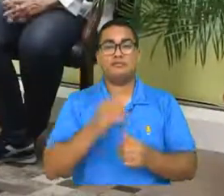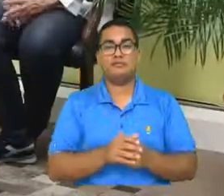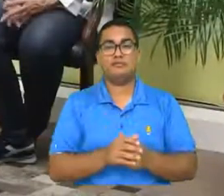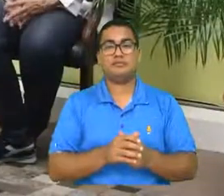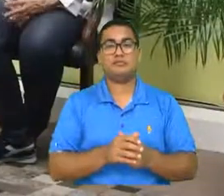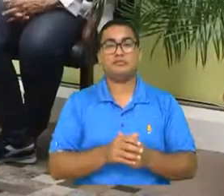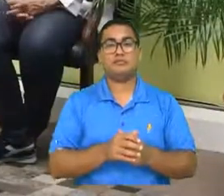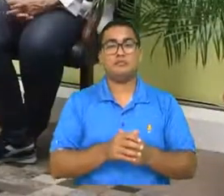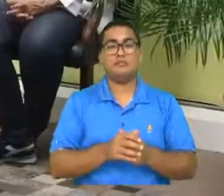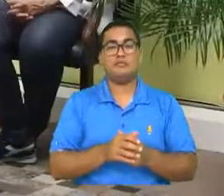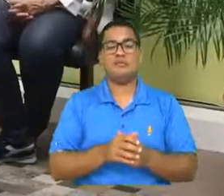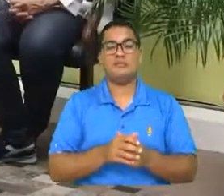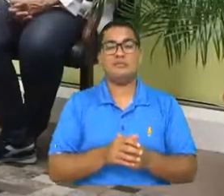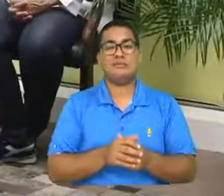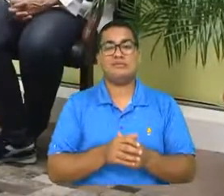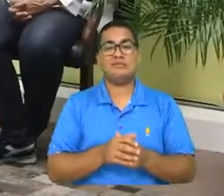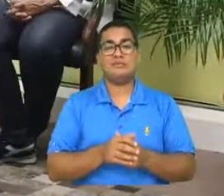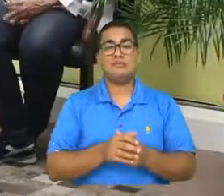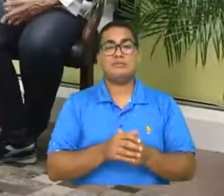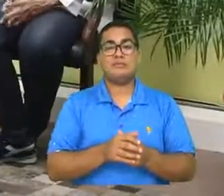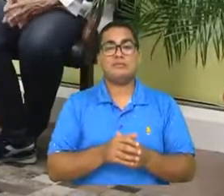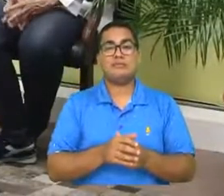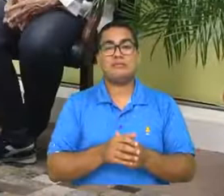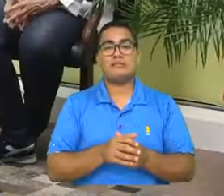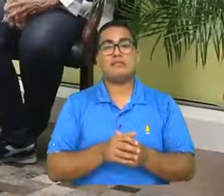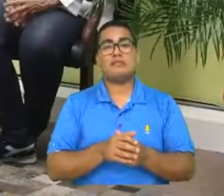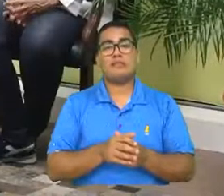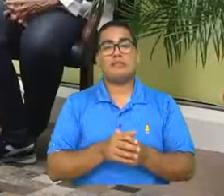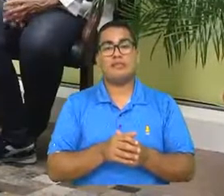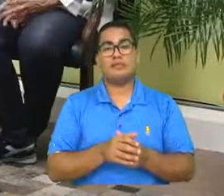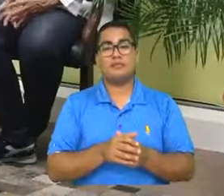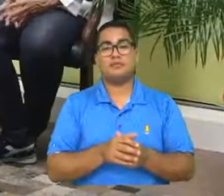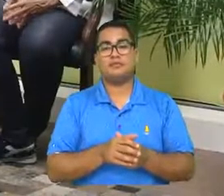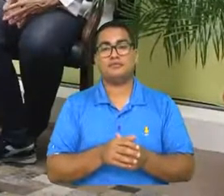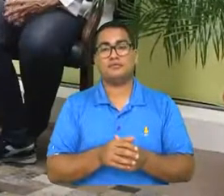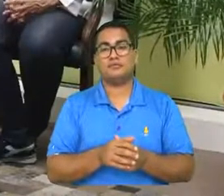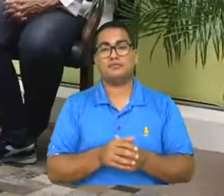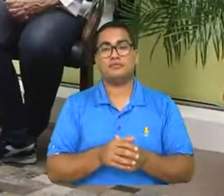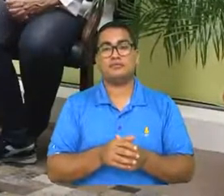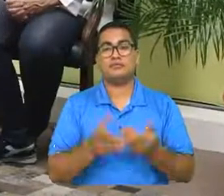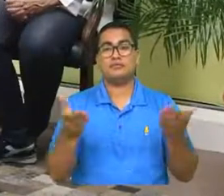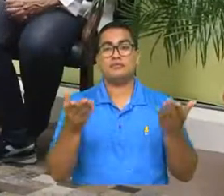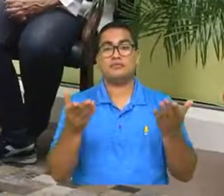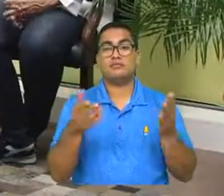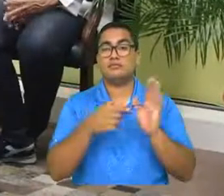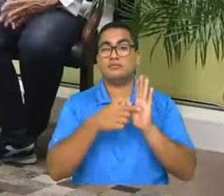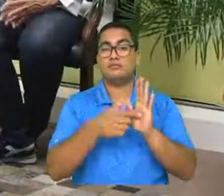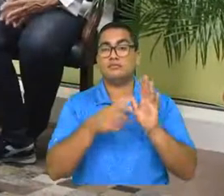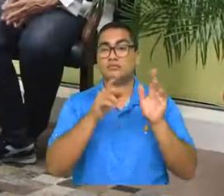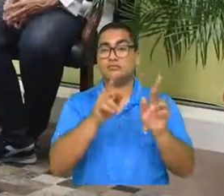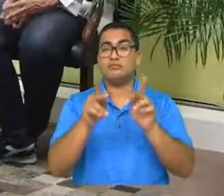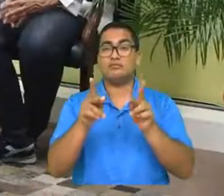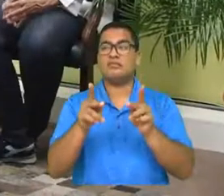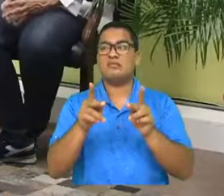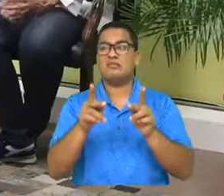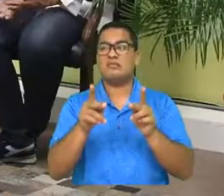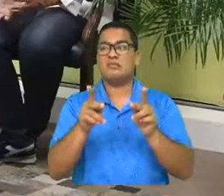algo característico para poder diferenciar si tenemos malaria. es primero, en este